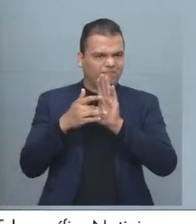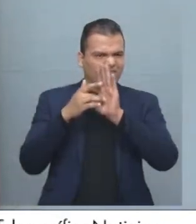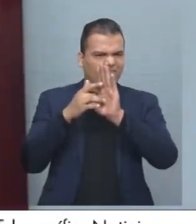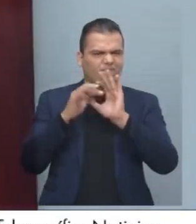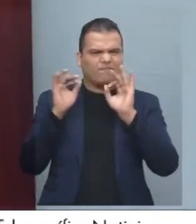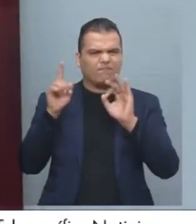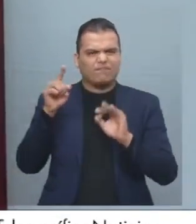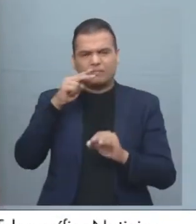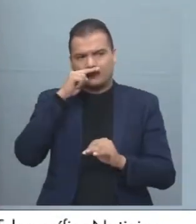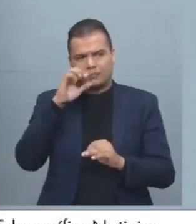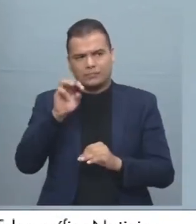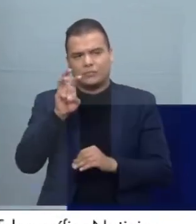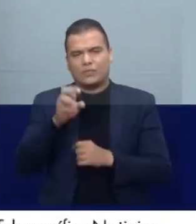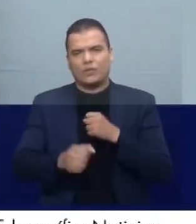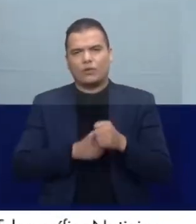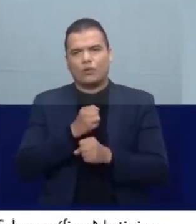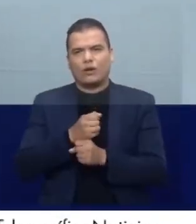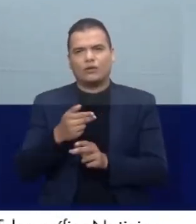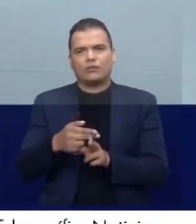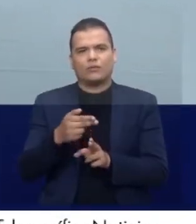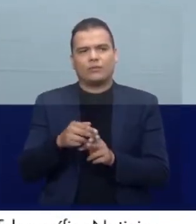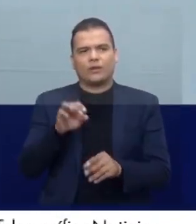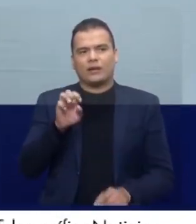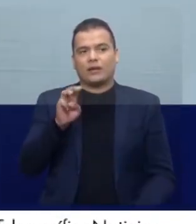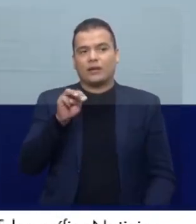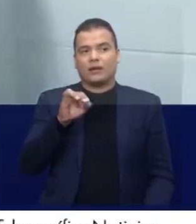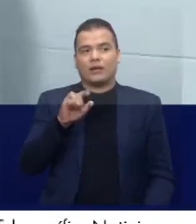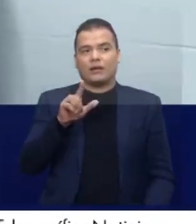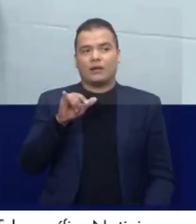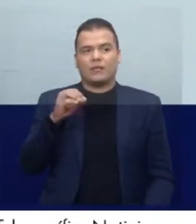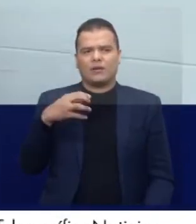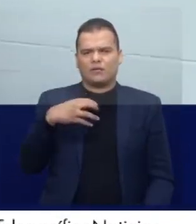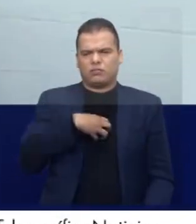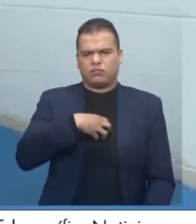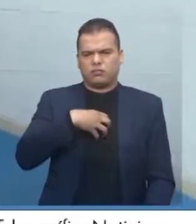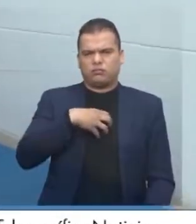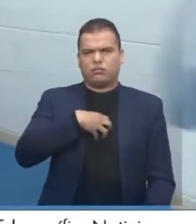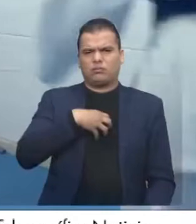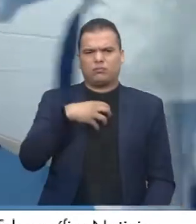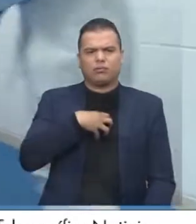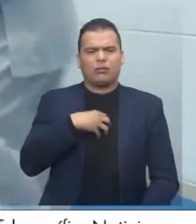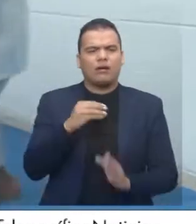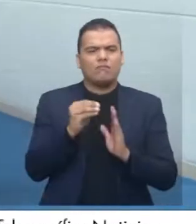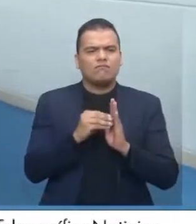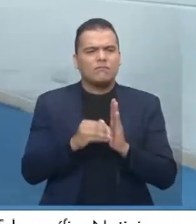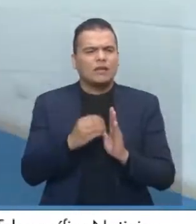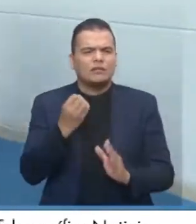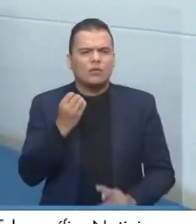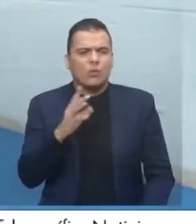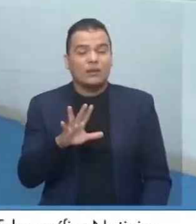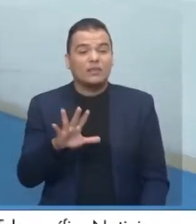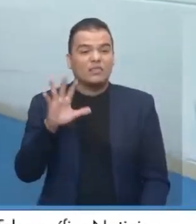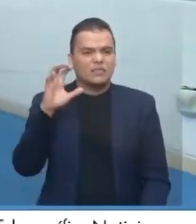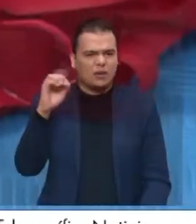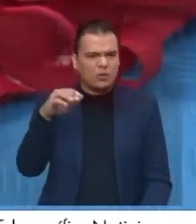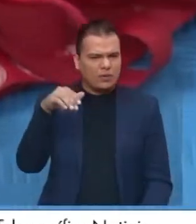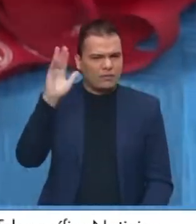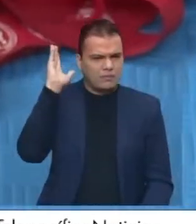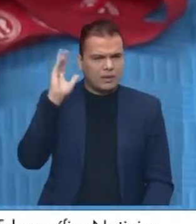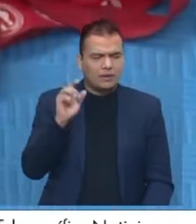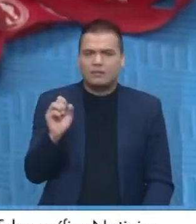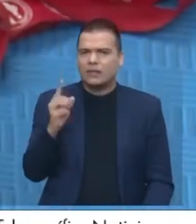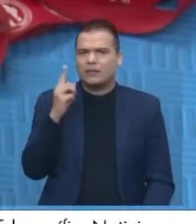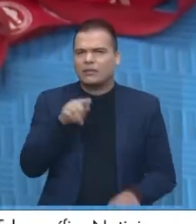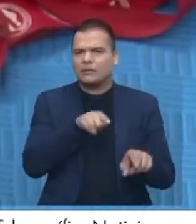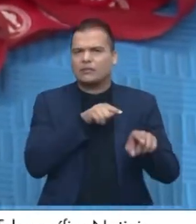A sus 8 años de edad, Emilio tiene en su palmarés más de 50 medallas obtenidas en campeonatos nacionales. Su primera